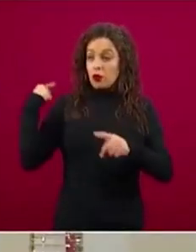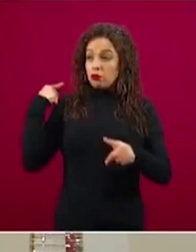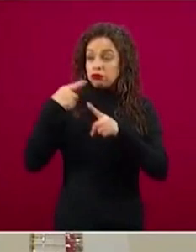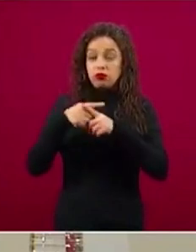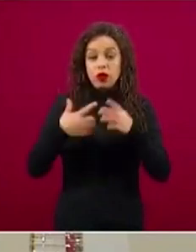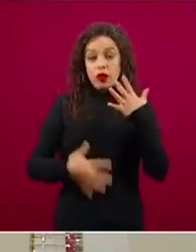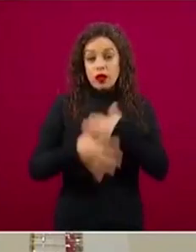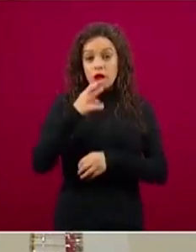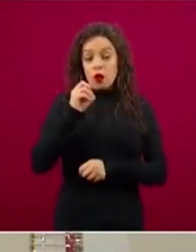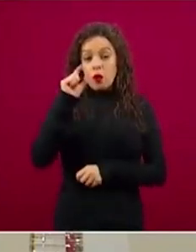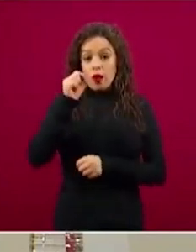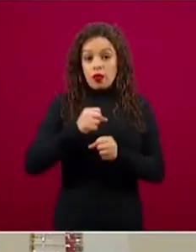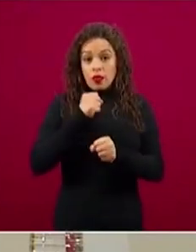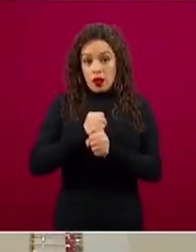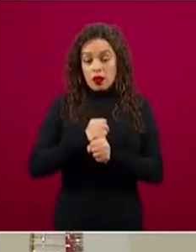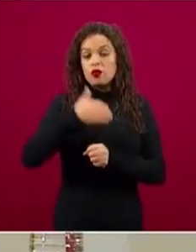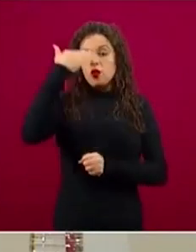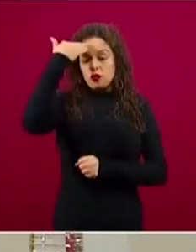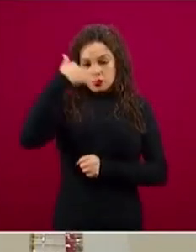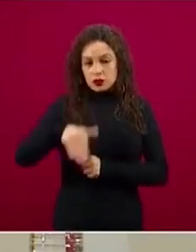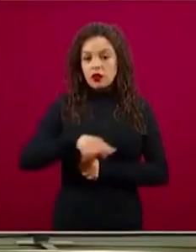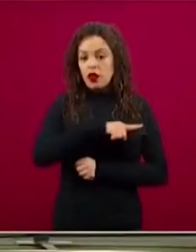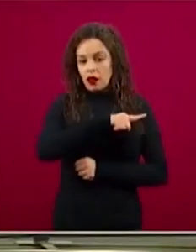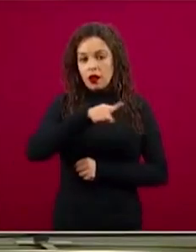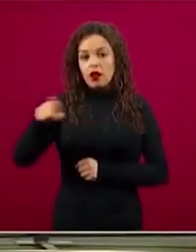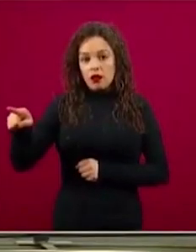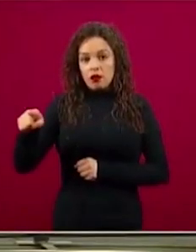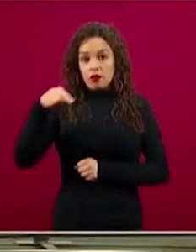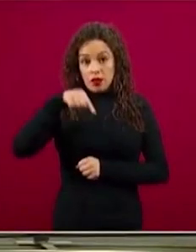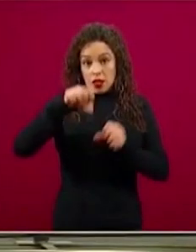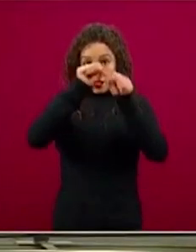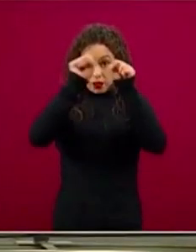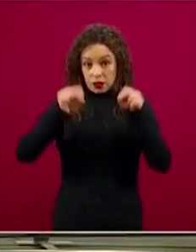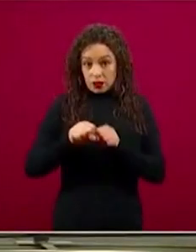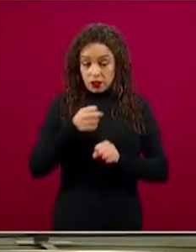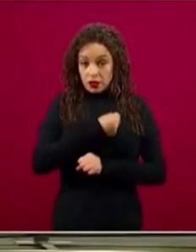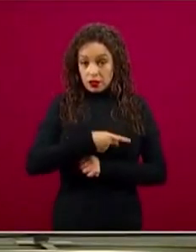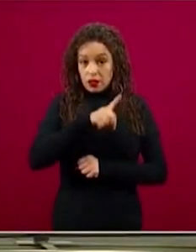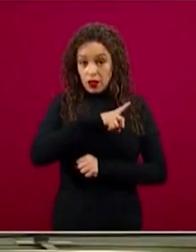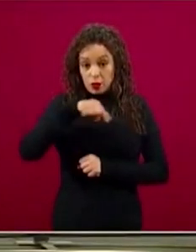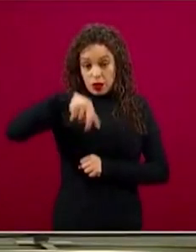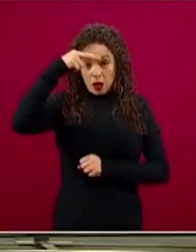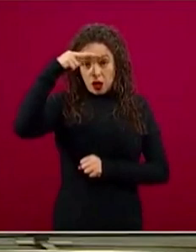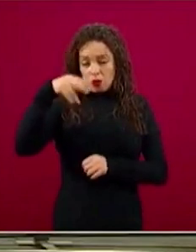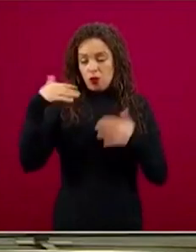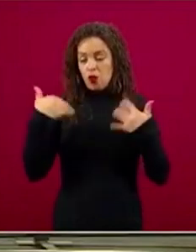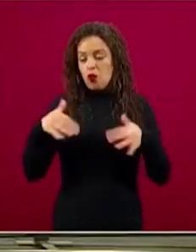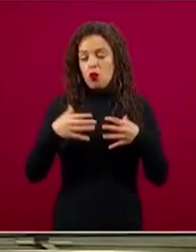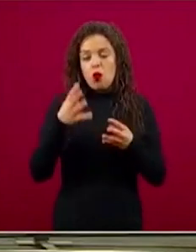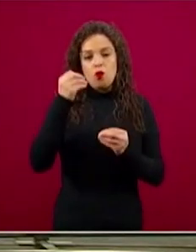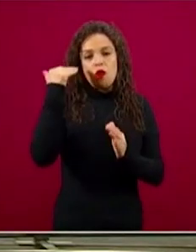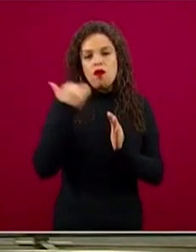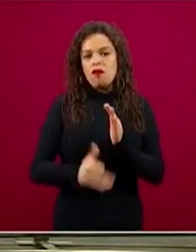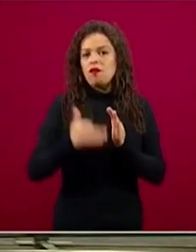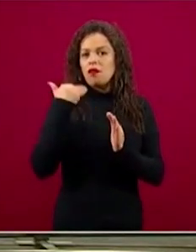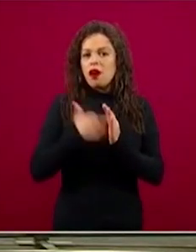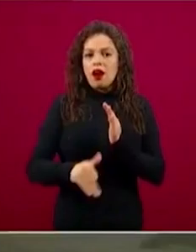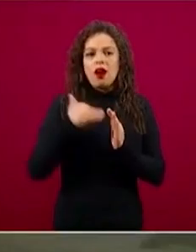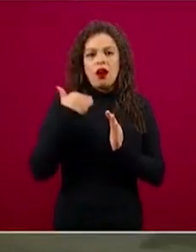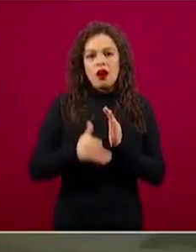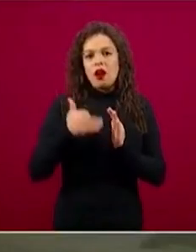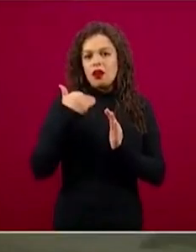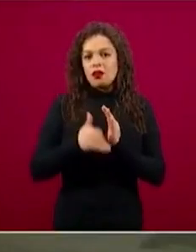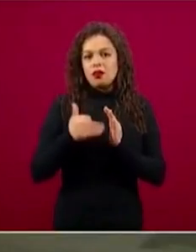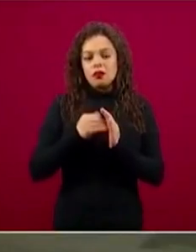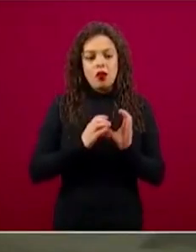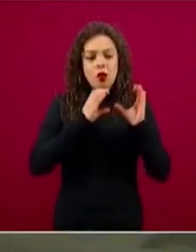reconocido que el Sistema de Salud de México tiene un grado muy importante de deterioro por falta de inversión, por falta